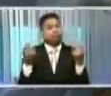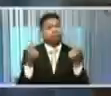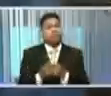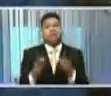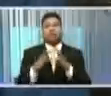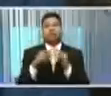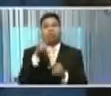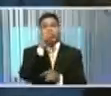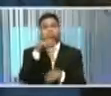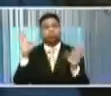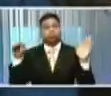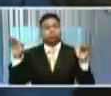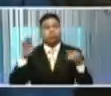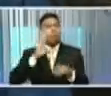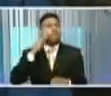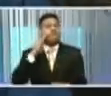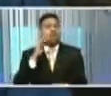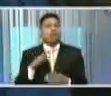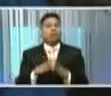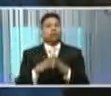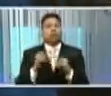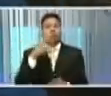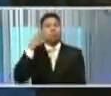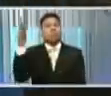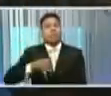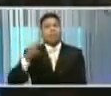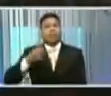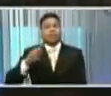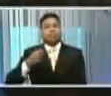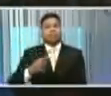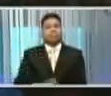redes con la verdad